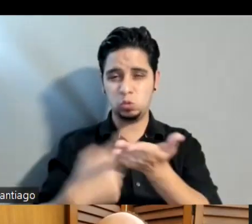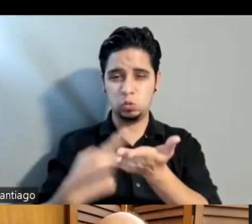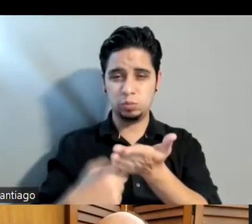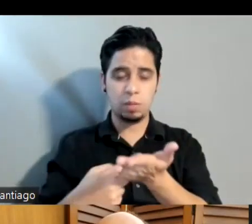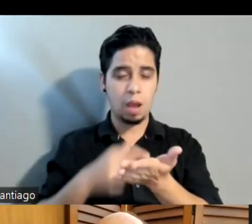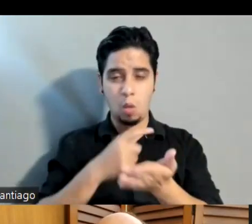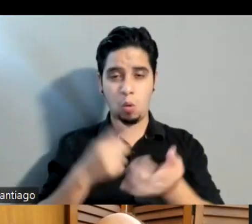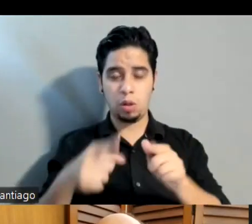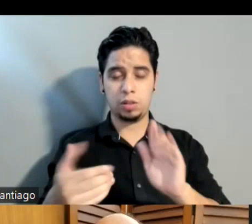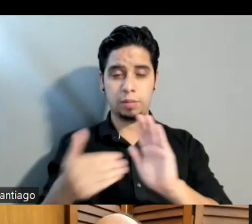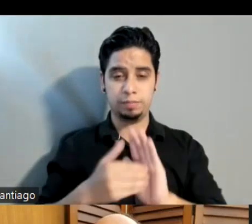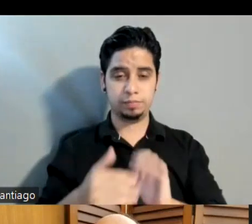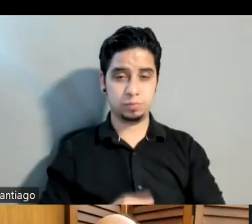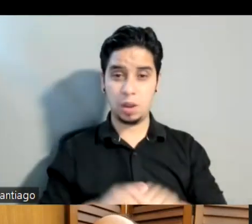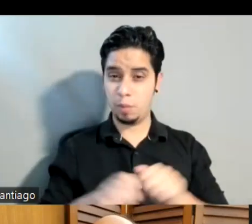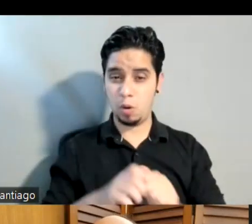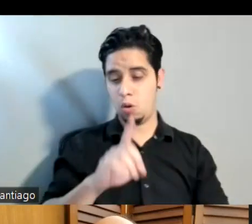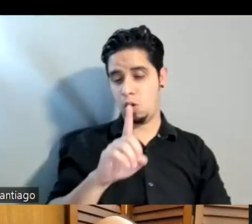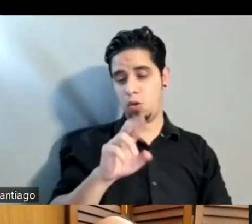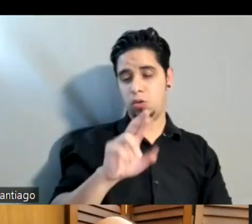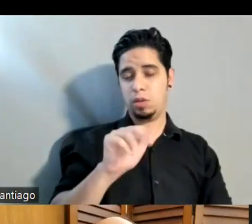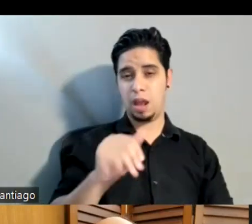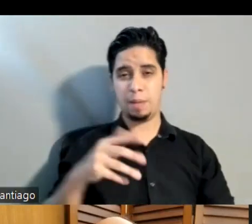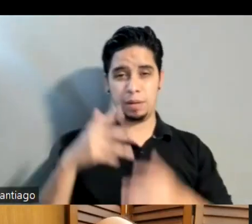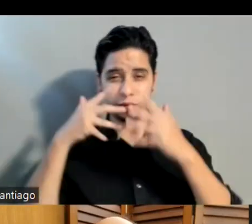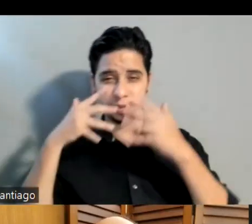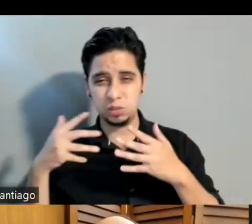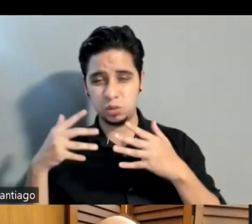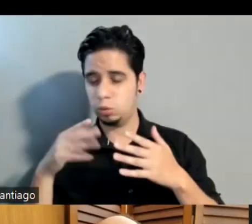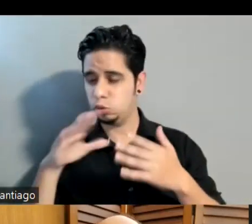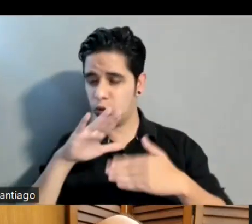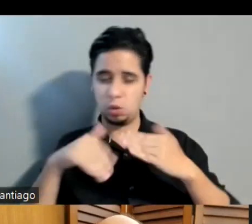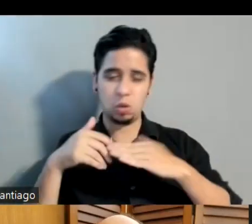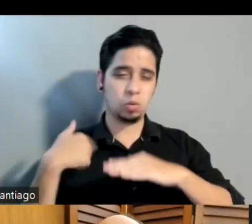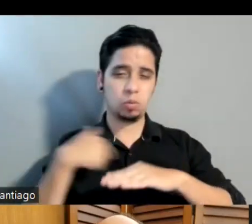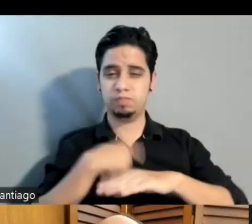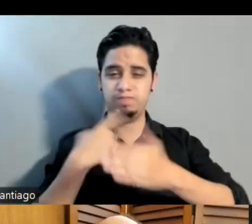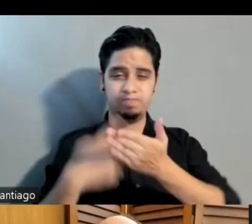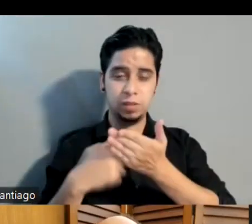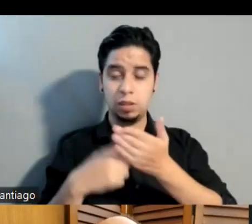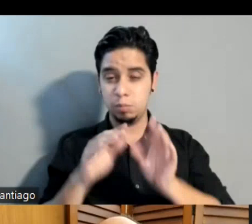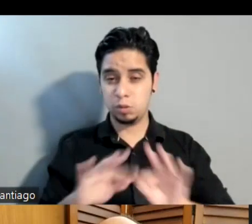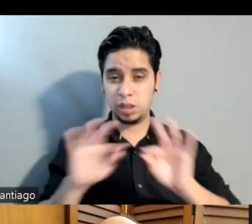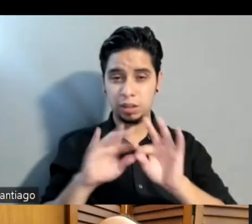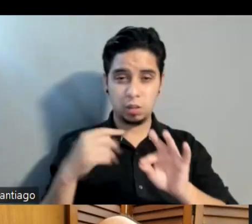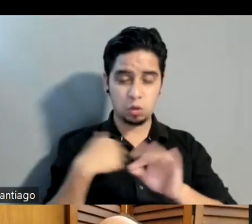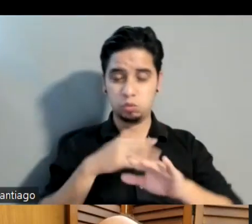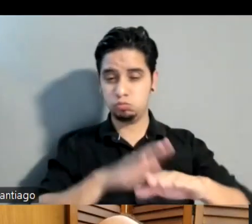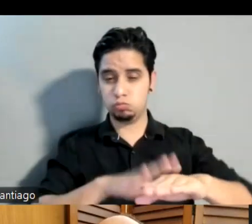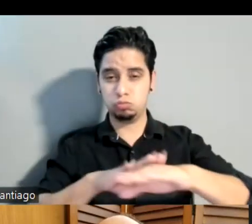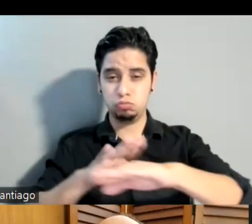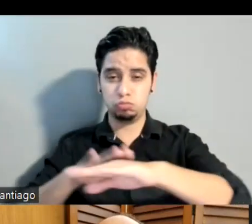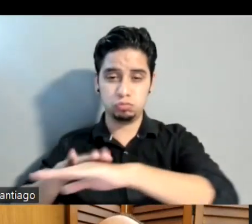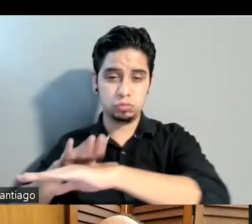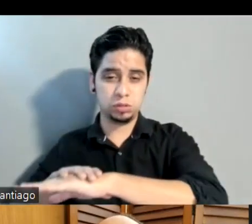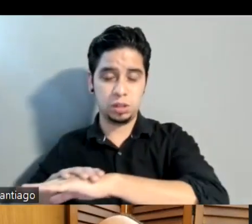en el mismo patrón del drama, del sufrimiento, por lo mismo, por las mismas cosas. Pues es importante hacer el llamado. Pero no todo es todo el drama,